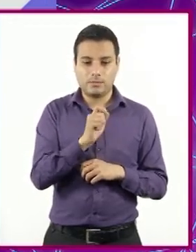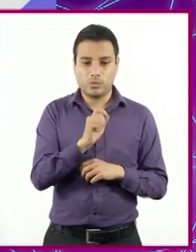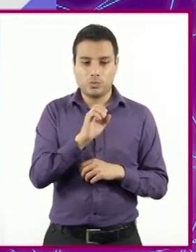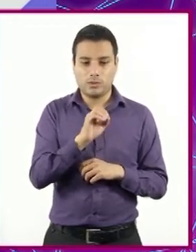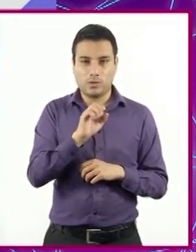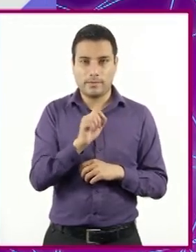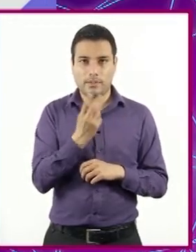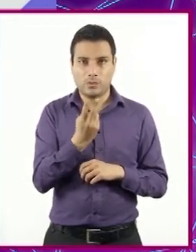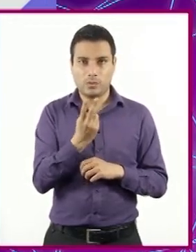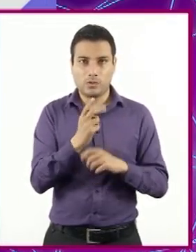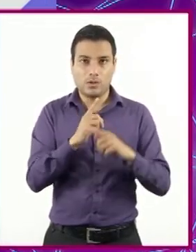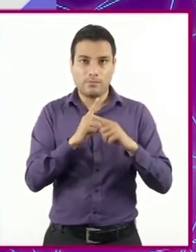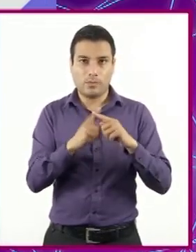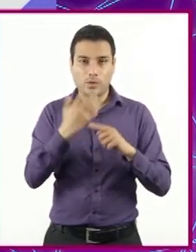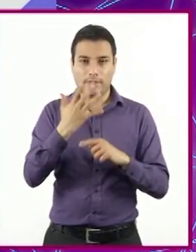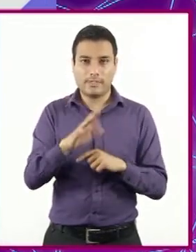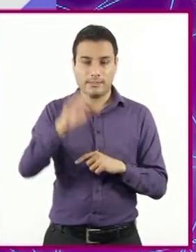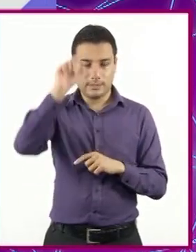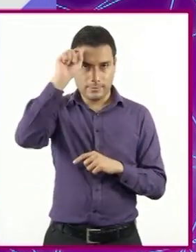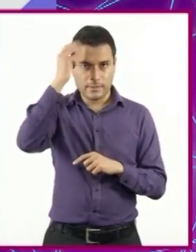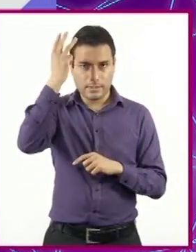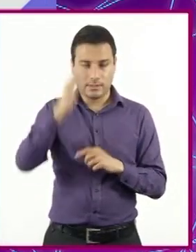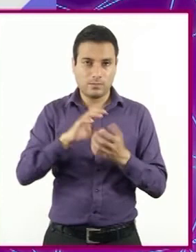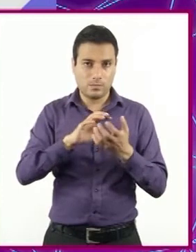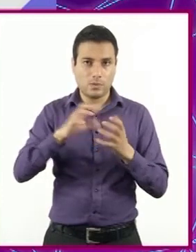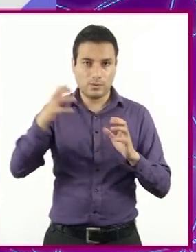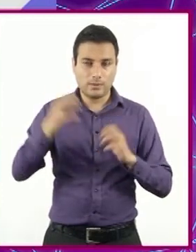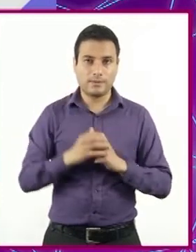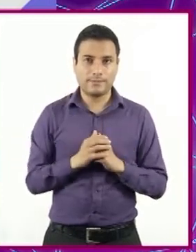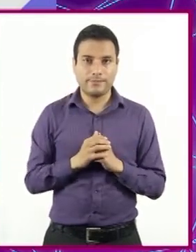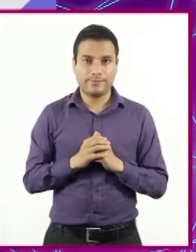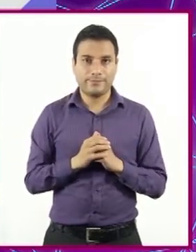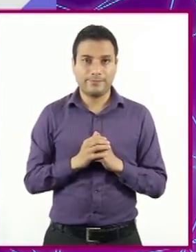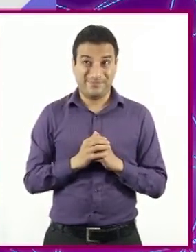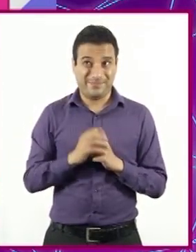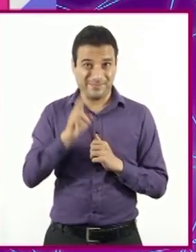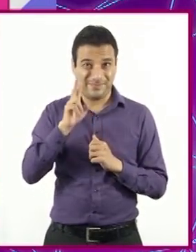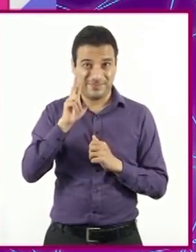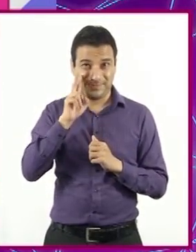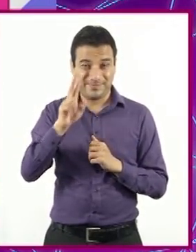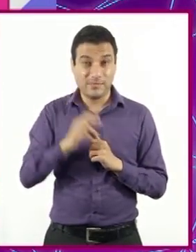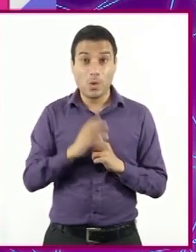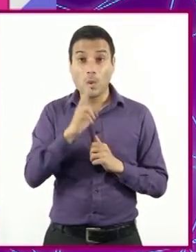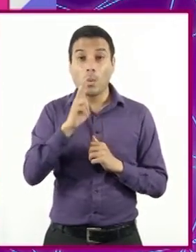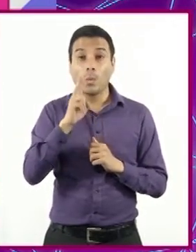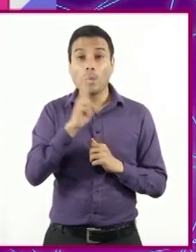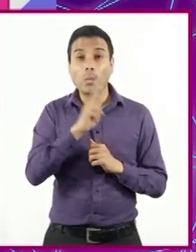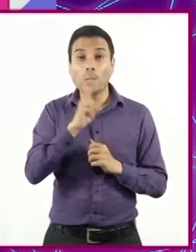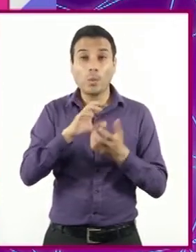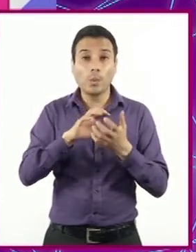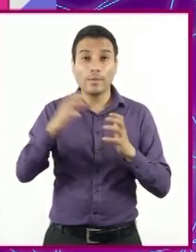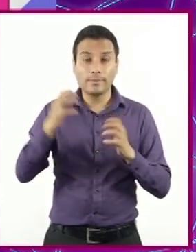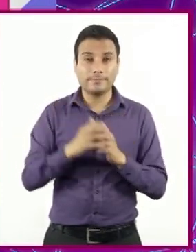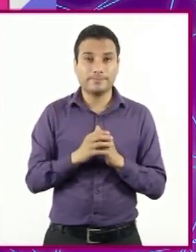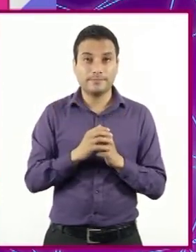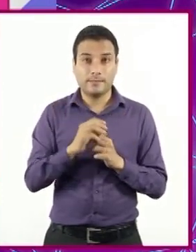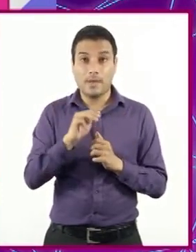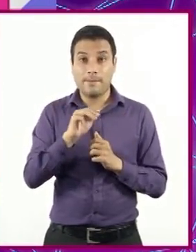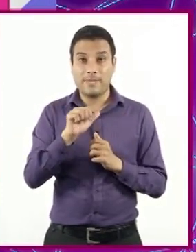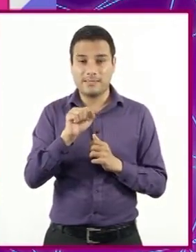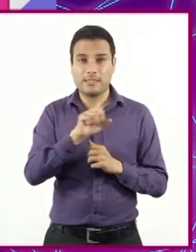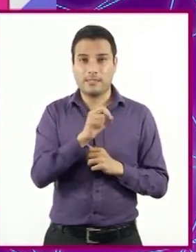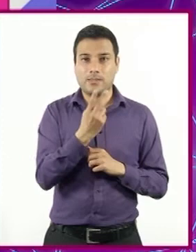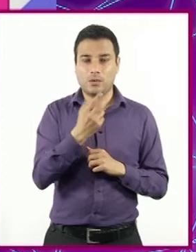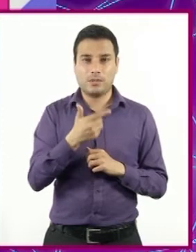6.022 por 10 a la 23 moléculas. Si revisamos, el oxígeno molecular tiene una masa de 32